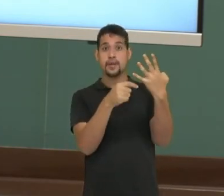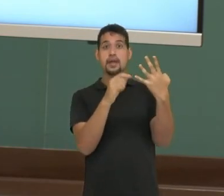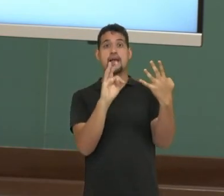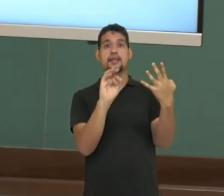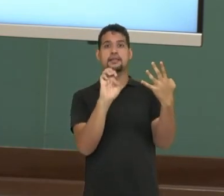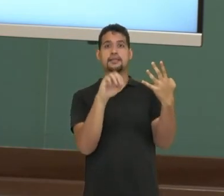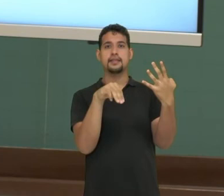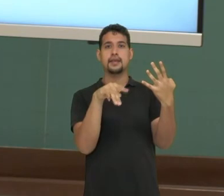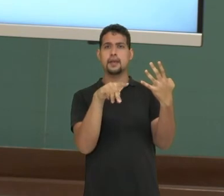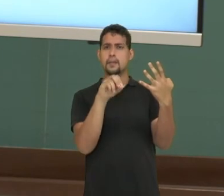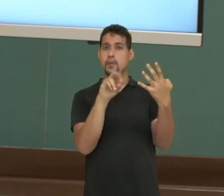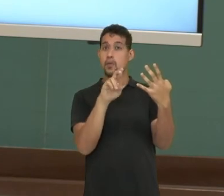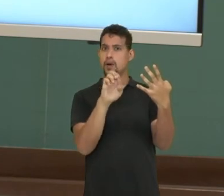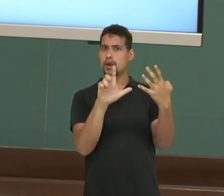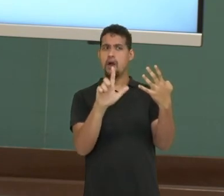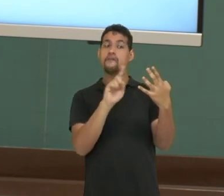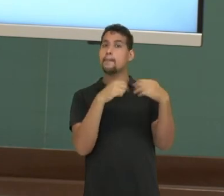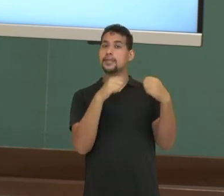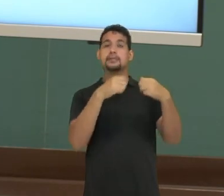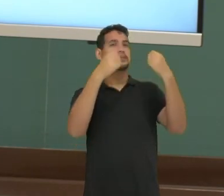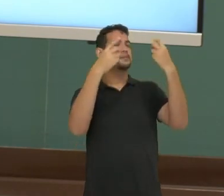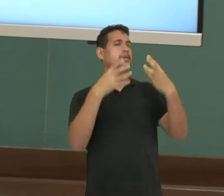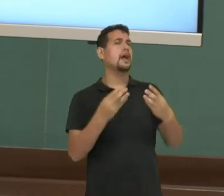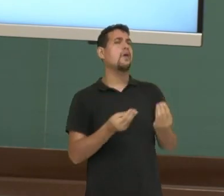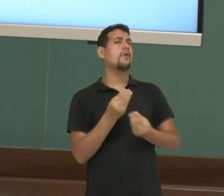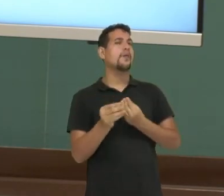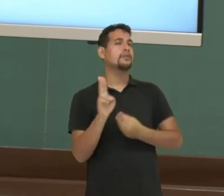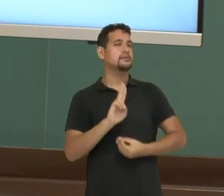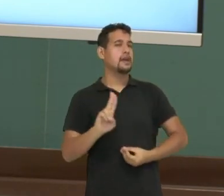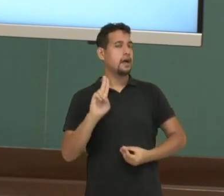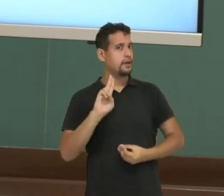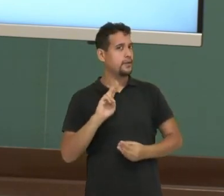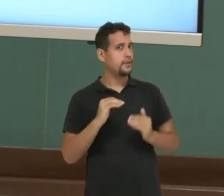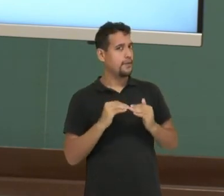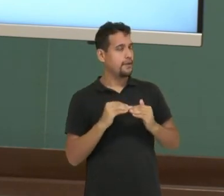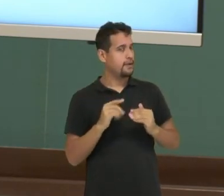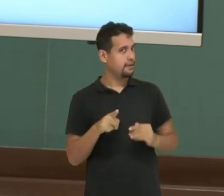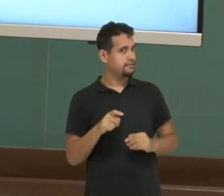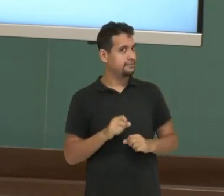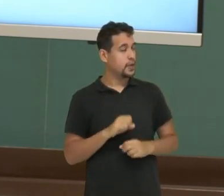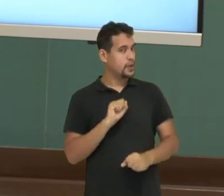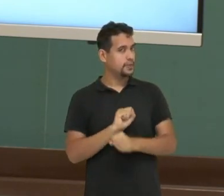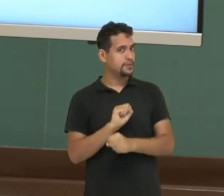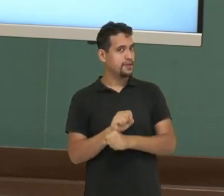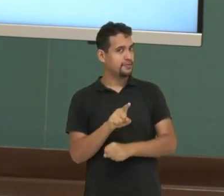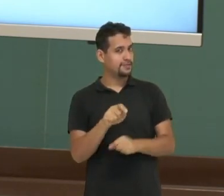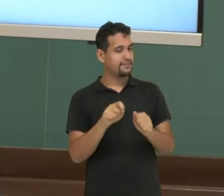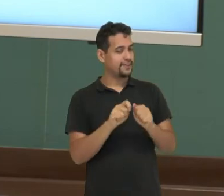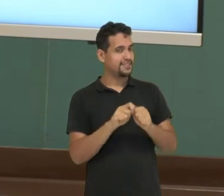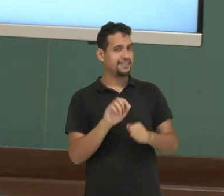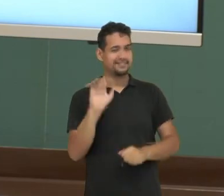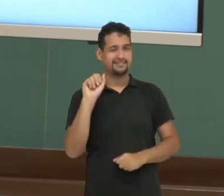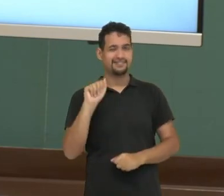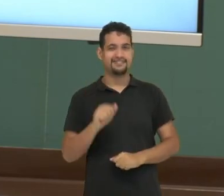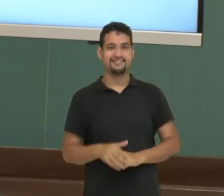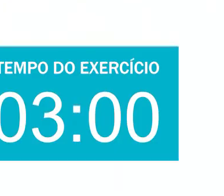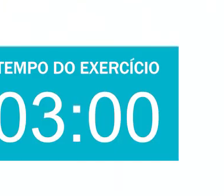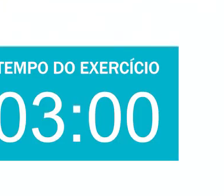tá? E justificar esse emprego, de acordo? Eu espero vocês até daqui a pouco.